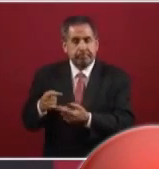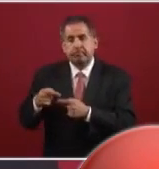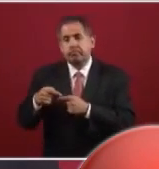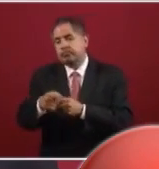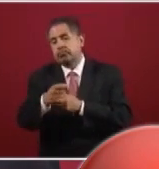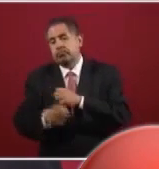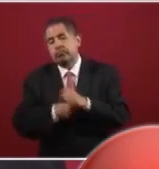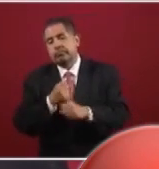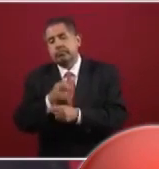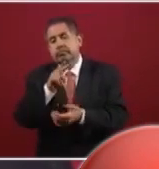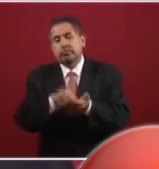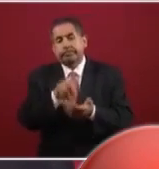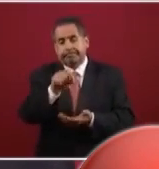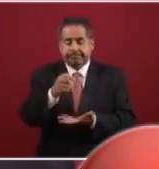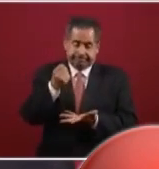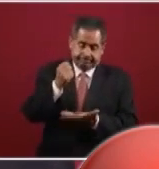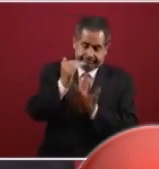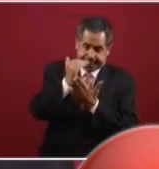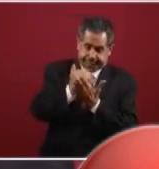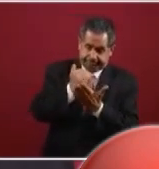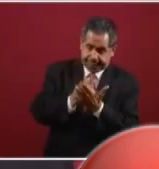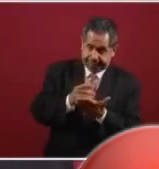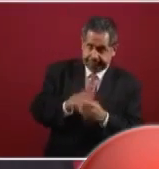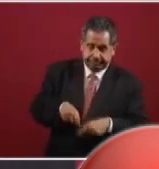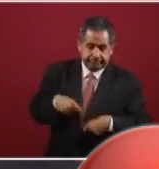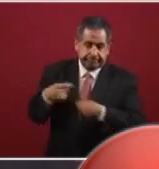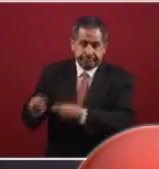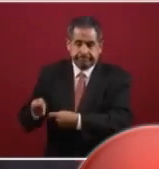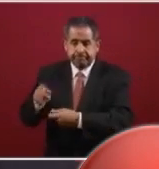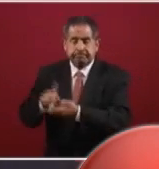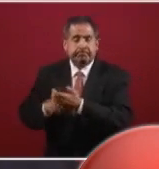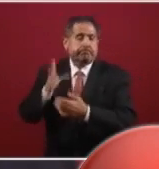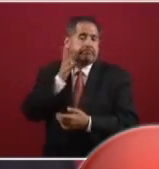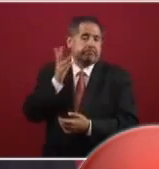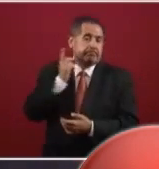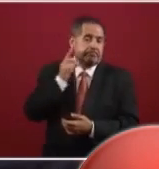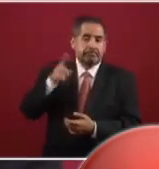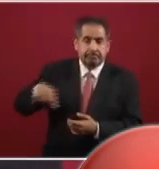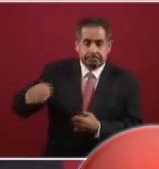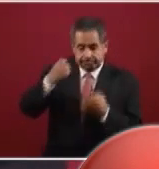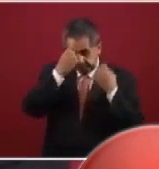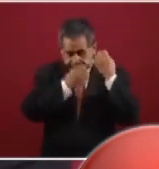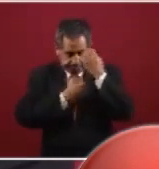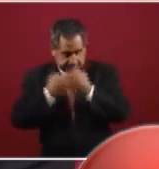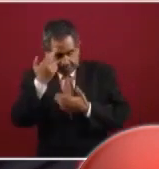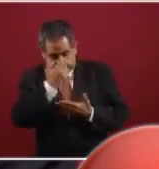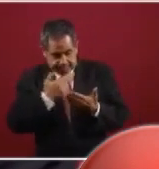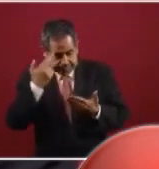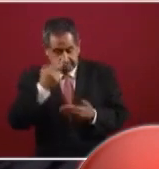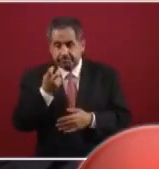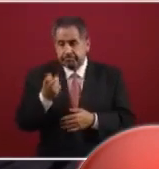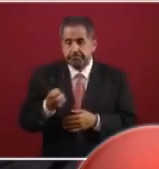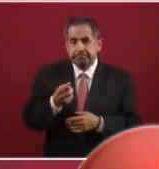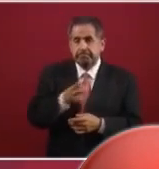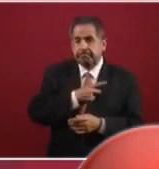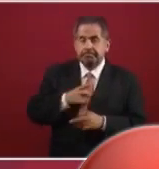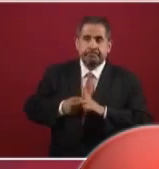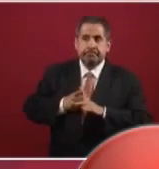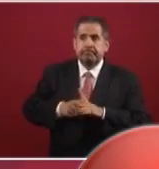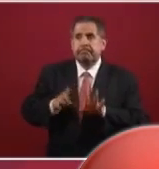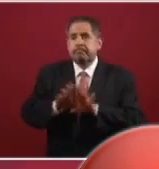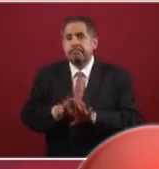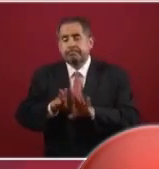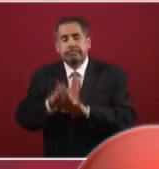próximo a la Cámara de Diputados. Entonces ya ahí tenemos ya que hacer proyecciones